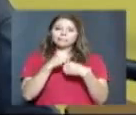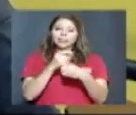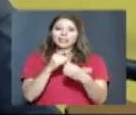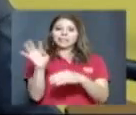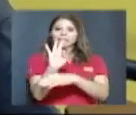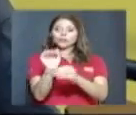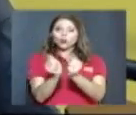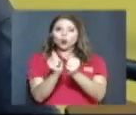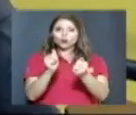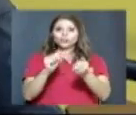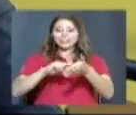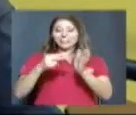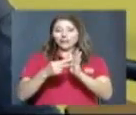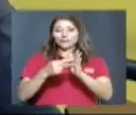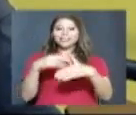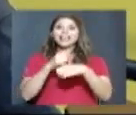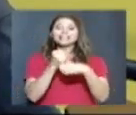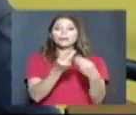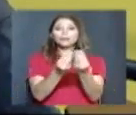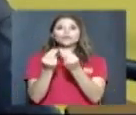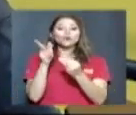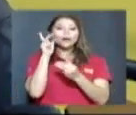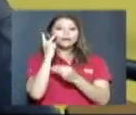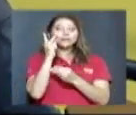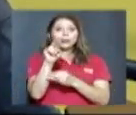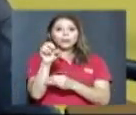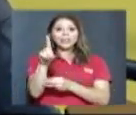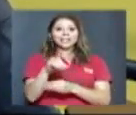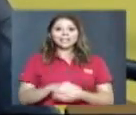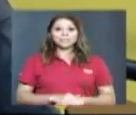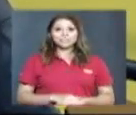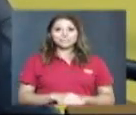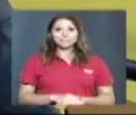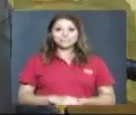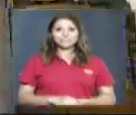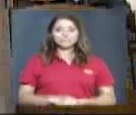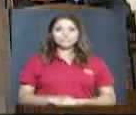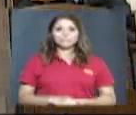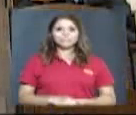televisión con sentido y hacer producción audiovisual UNED.